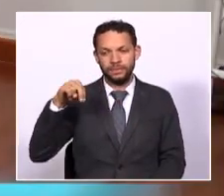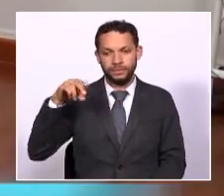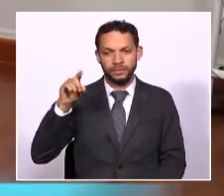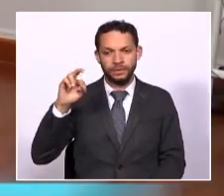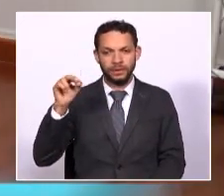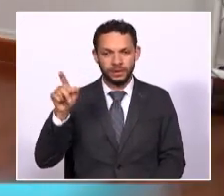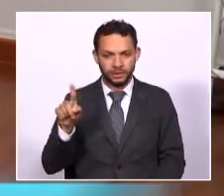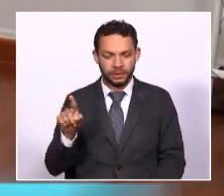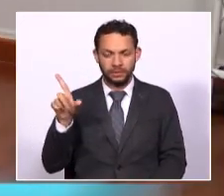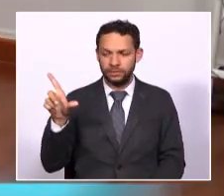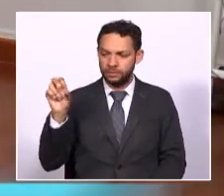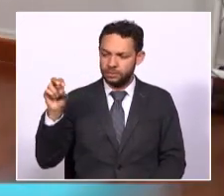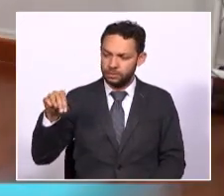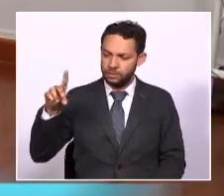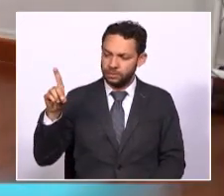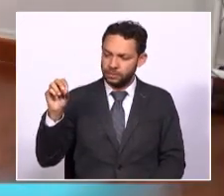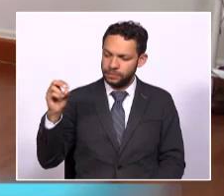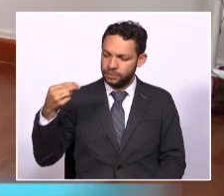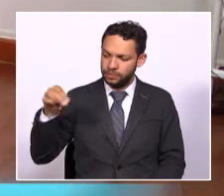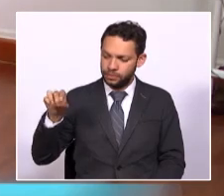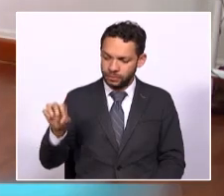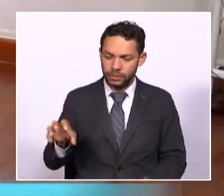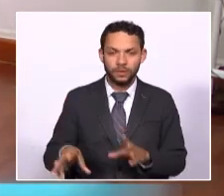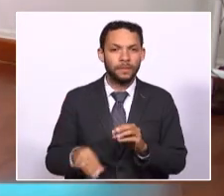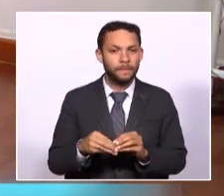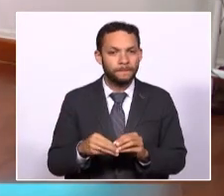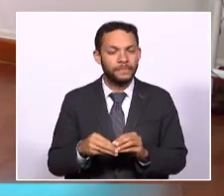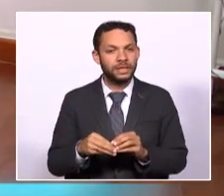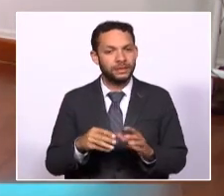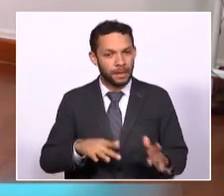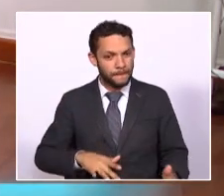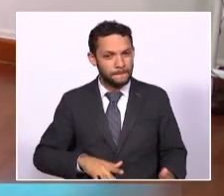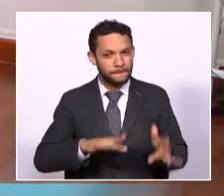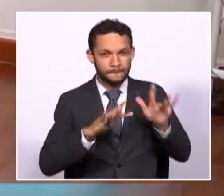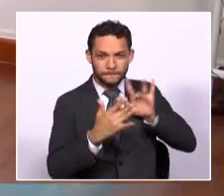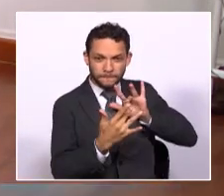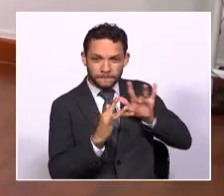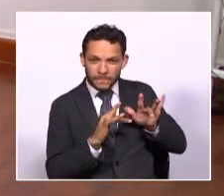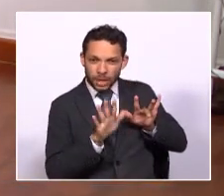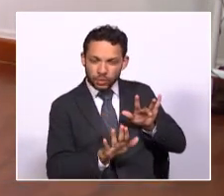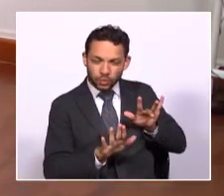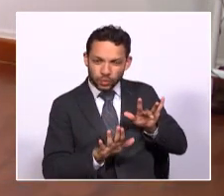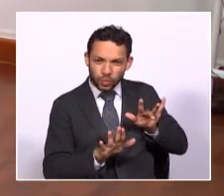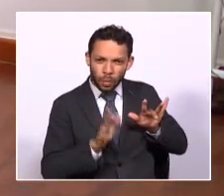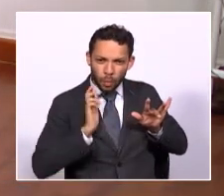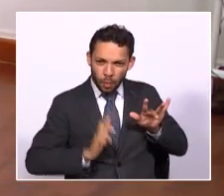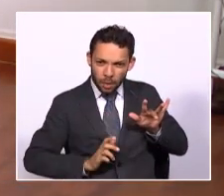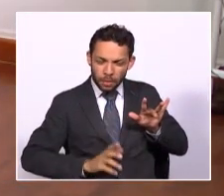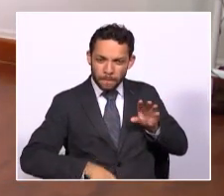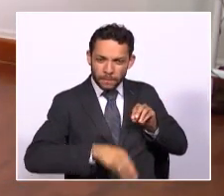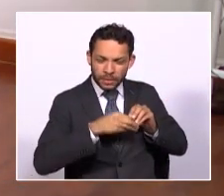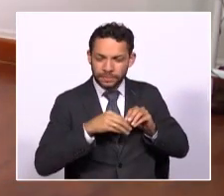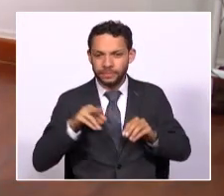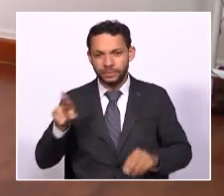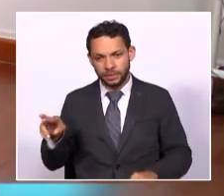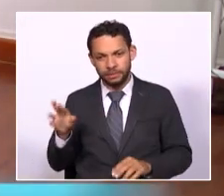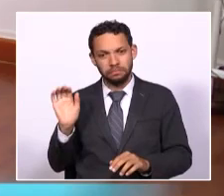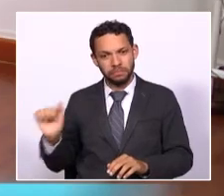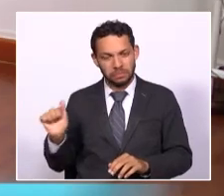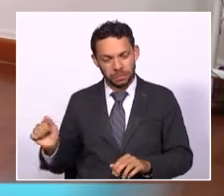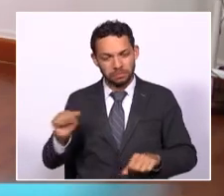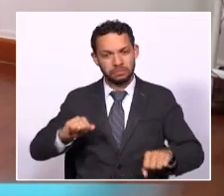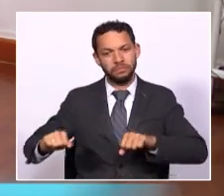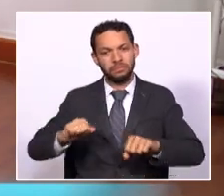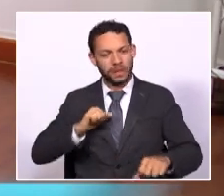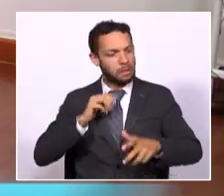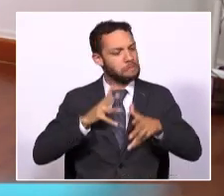Otra de las terapias que también se complementan son las terapias reconectivas. El doctor Raúl Andrés tiene